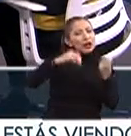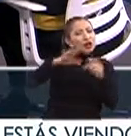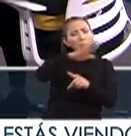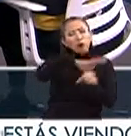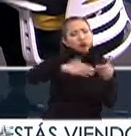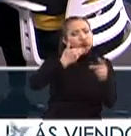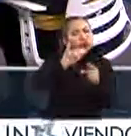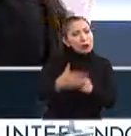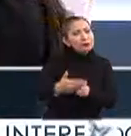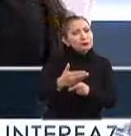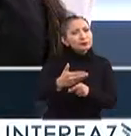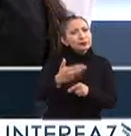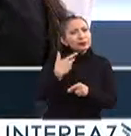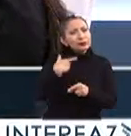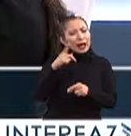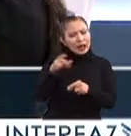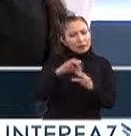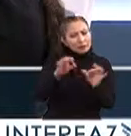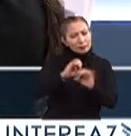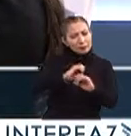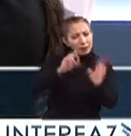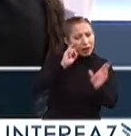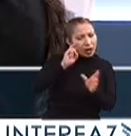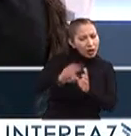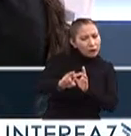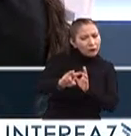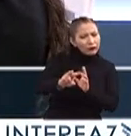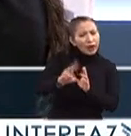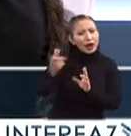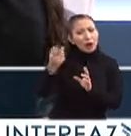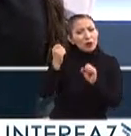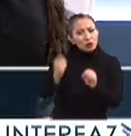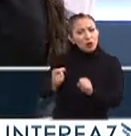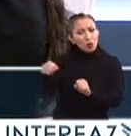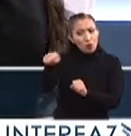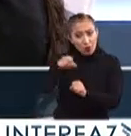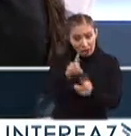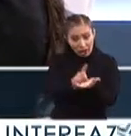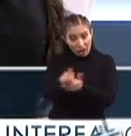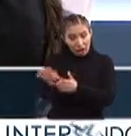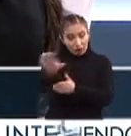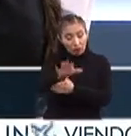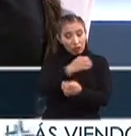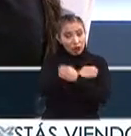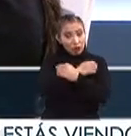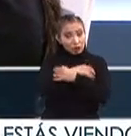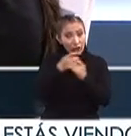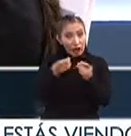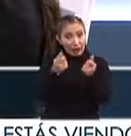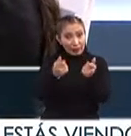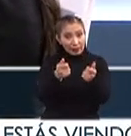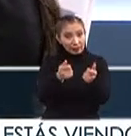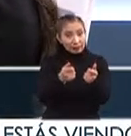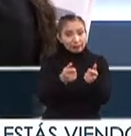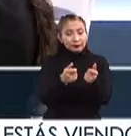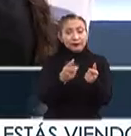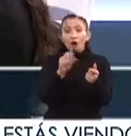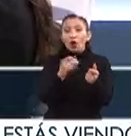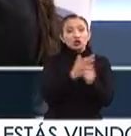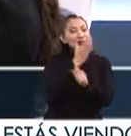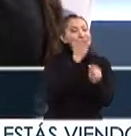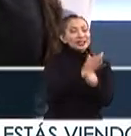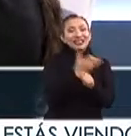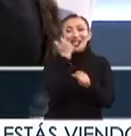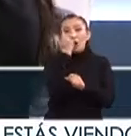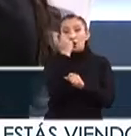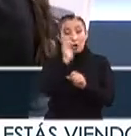aprendizaje, que justamente da cuenta de la medida en que se garantiza el derecho a una educación de calidad. Es decir, no basta con